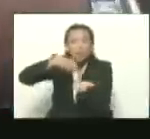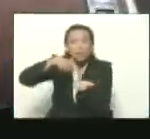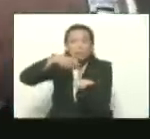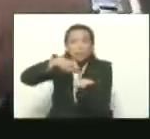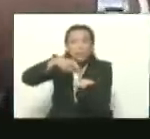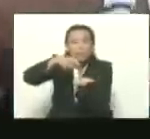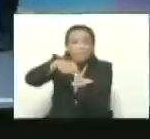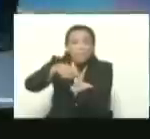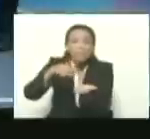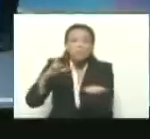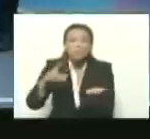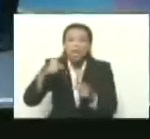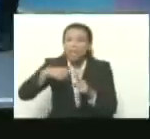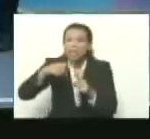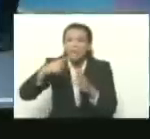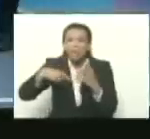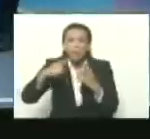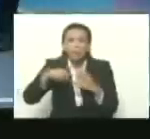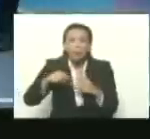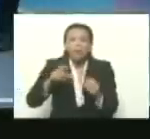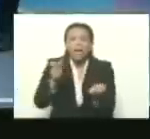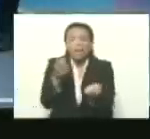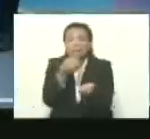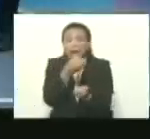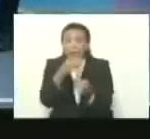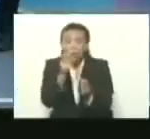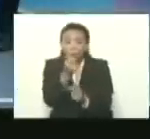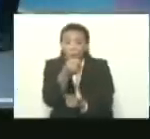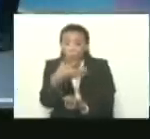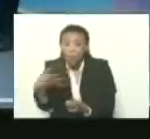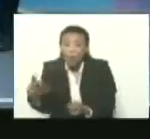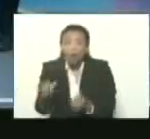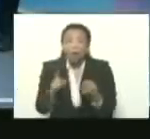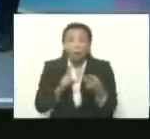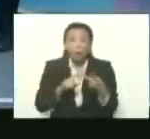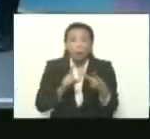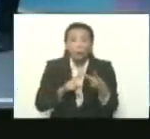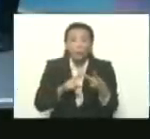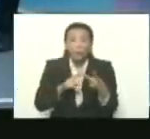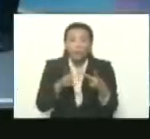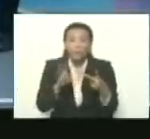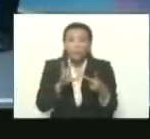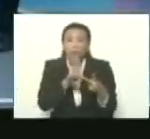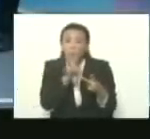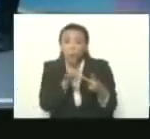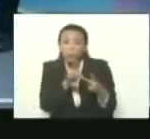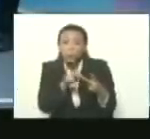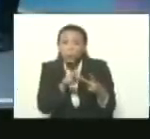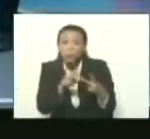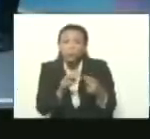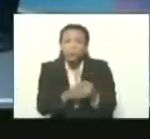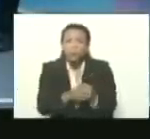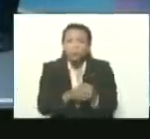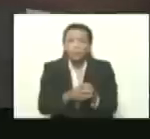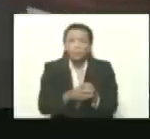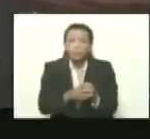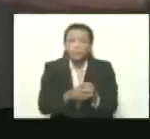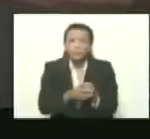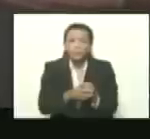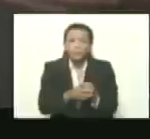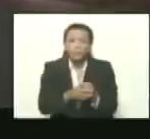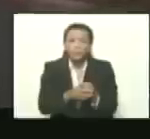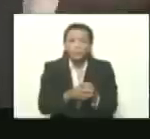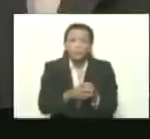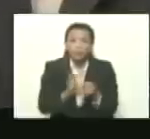es lo importante, semillas de arroz, semillas para lo que es... Y ya se ha demostrado que sí se